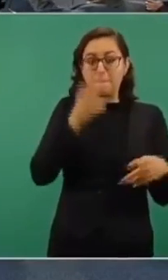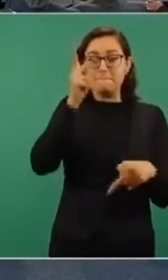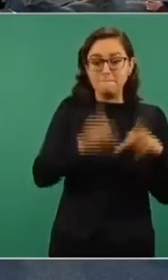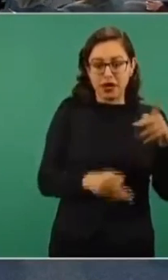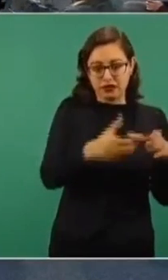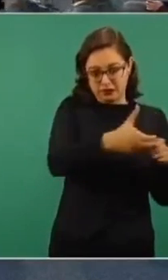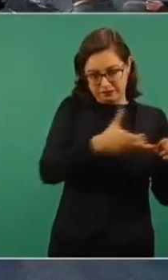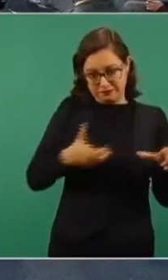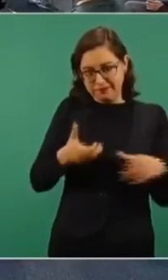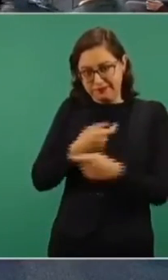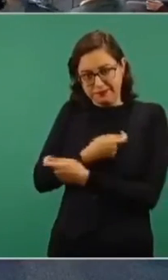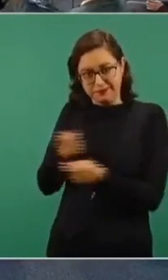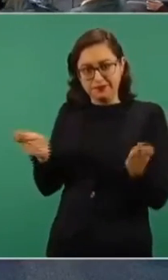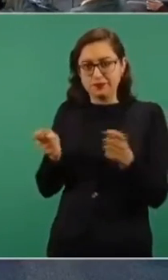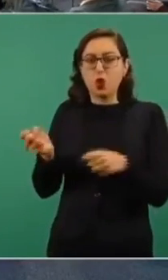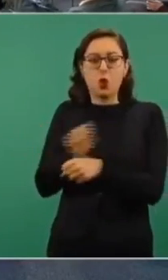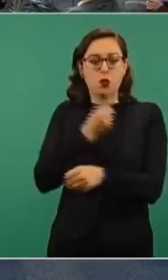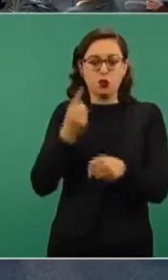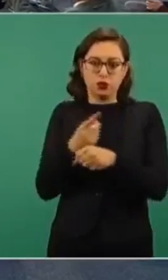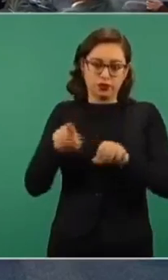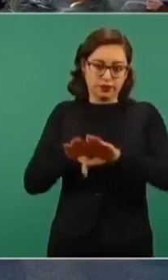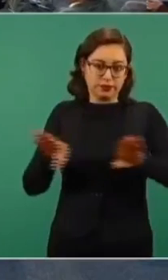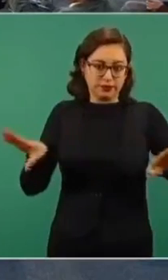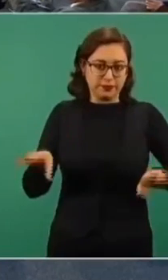¿Sí está usted? Sí.